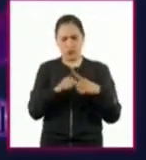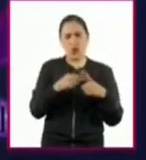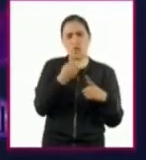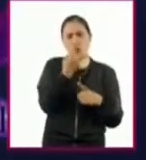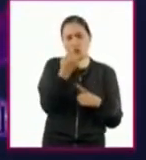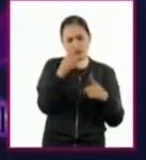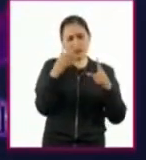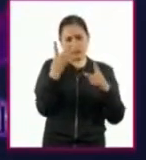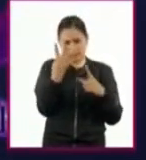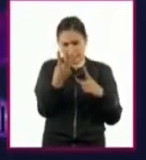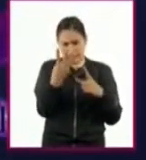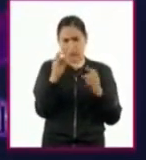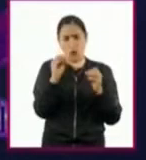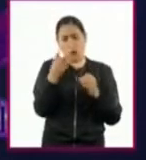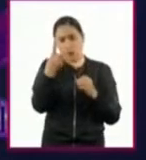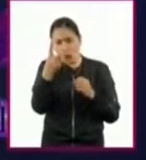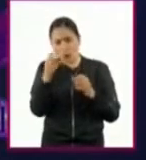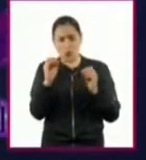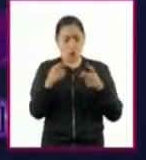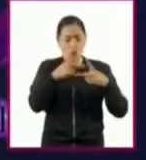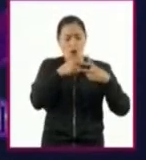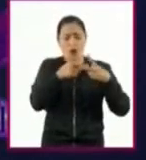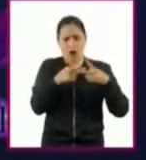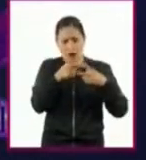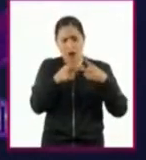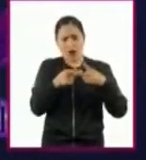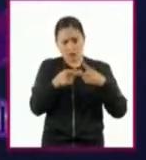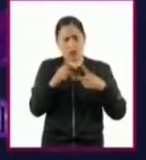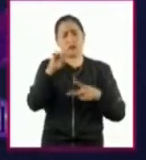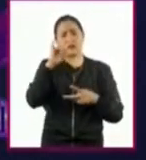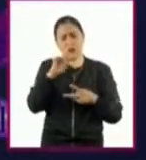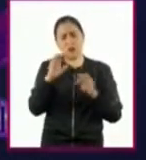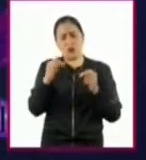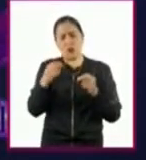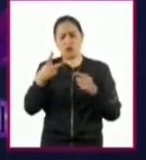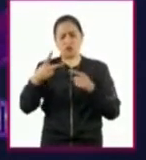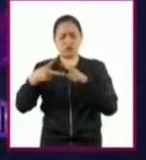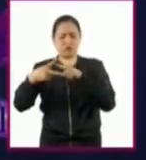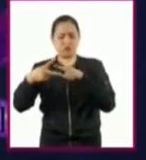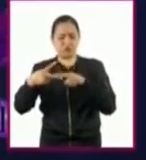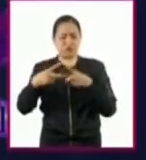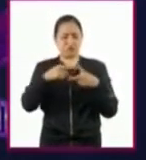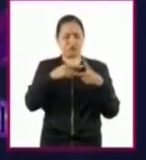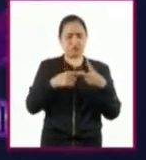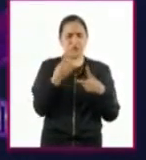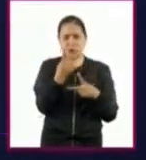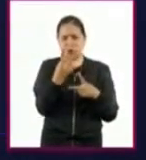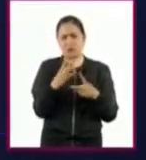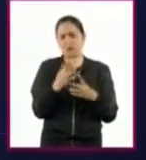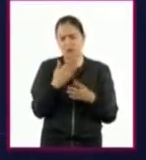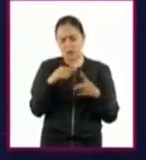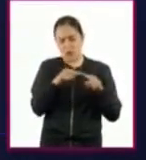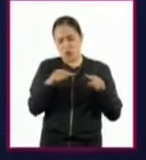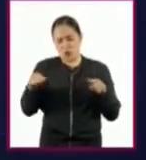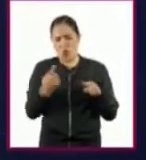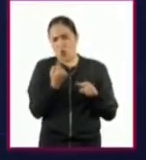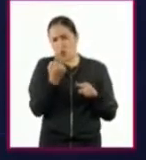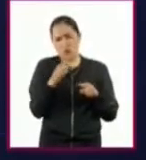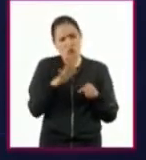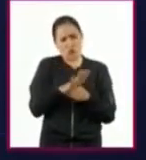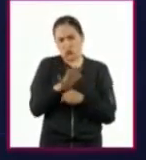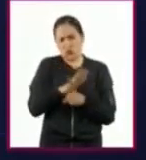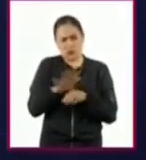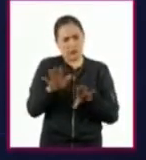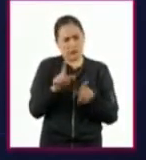lados y el ángulo entre ellos, y también con la medida de dos ángulos, y el lado entre ellos es suficiente. En